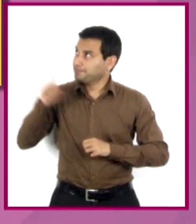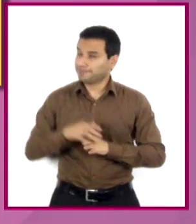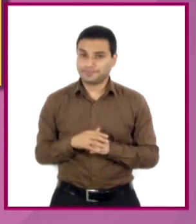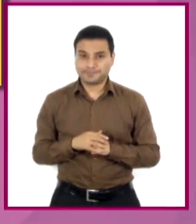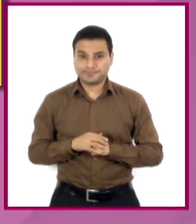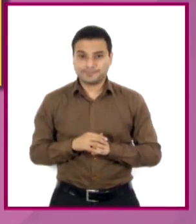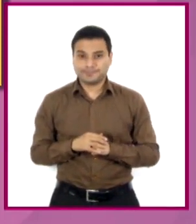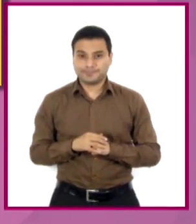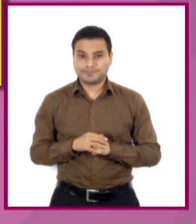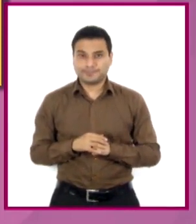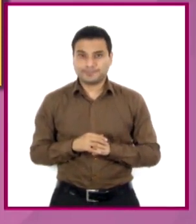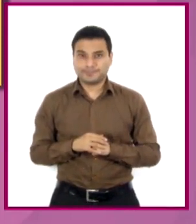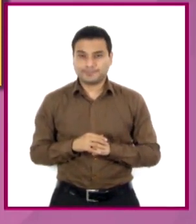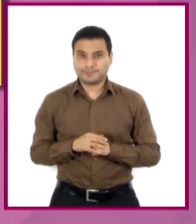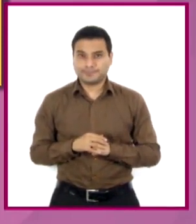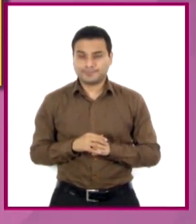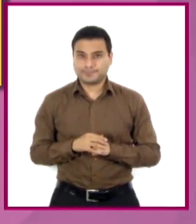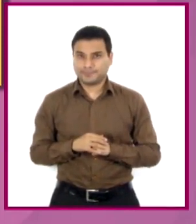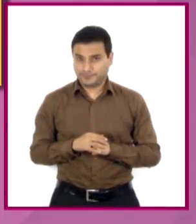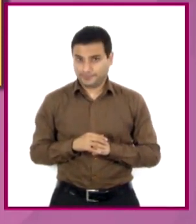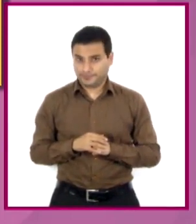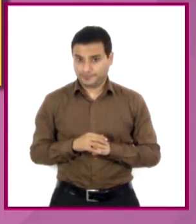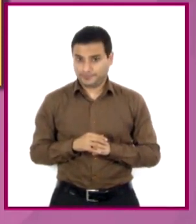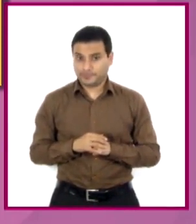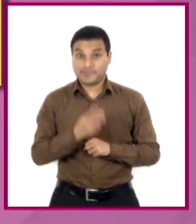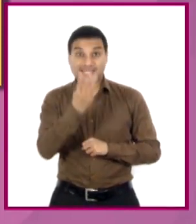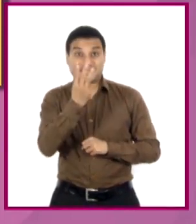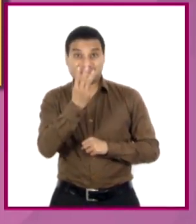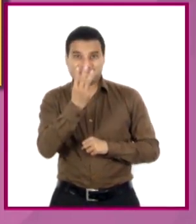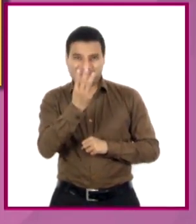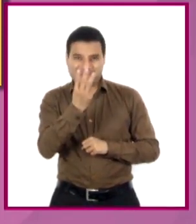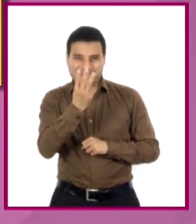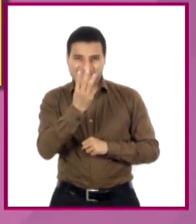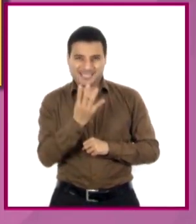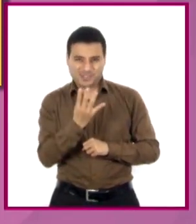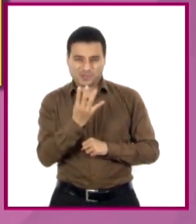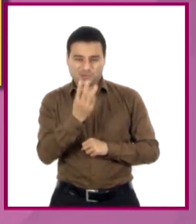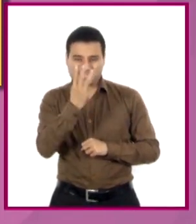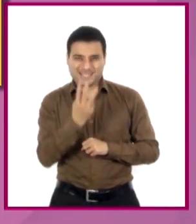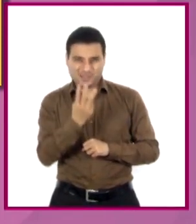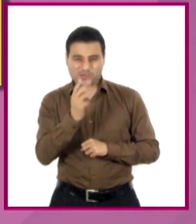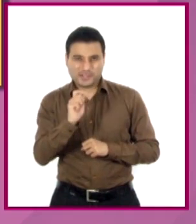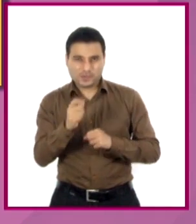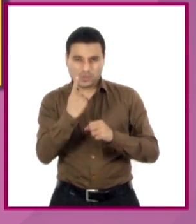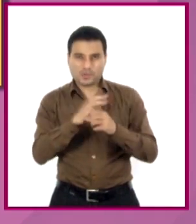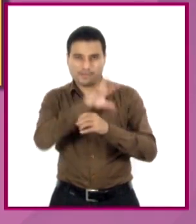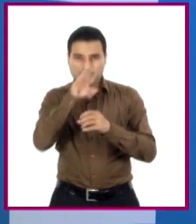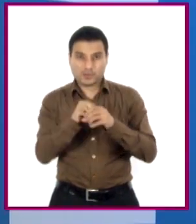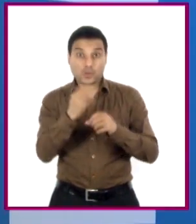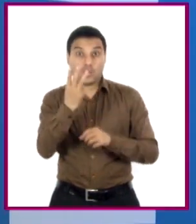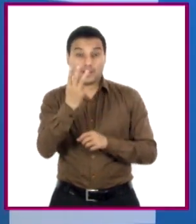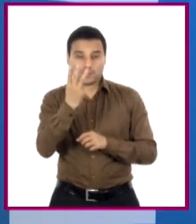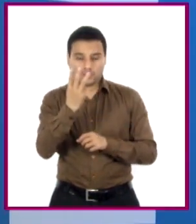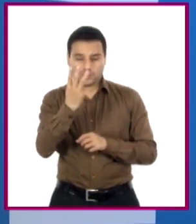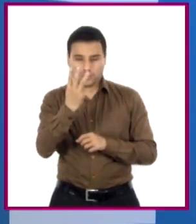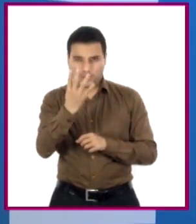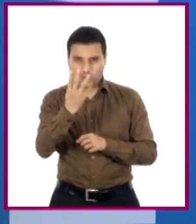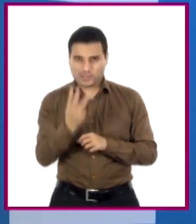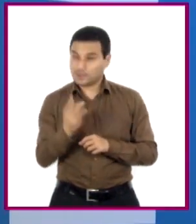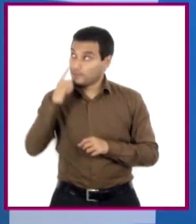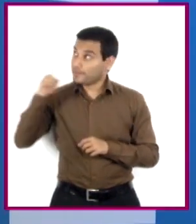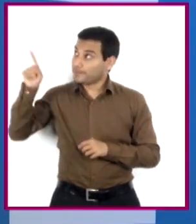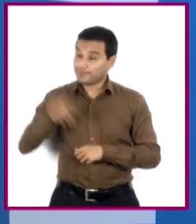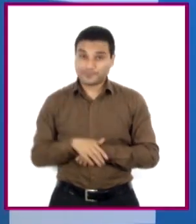1/3, 2/3, 3/3, que es un entero, y 4/3. Otro ejemplo de